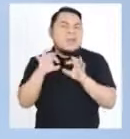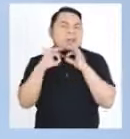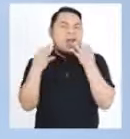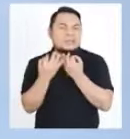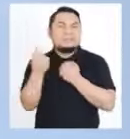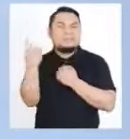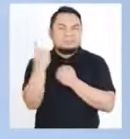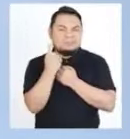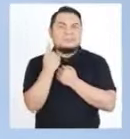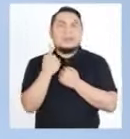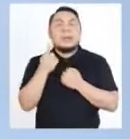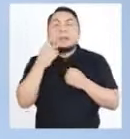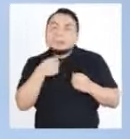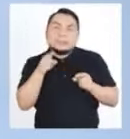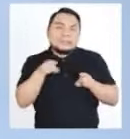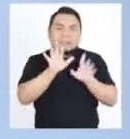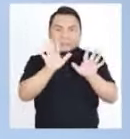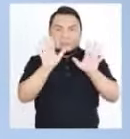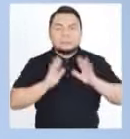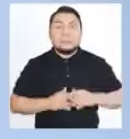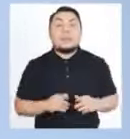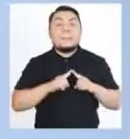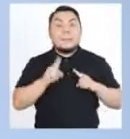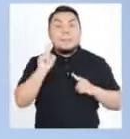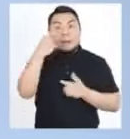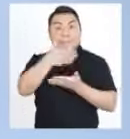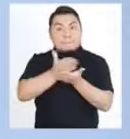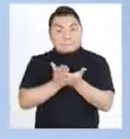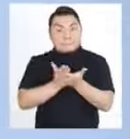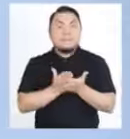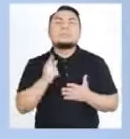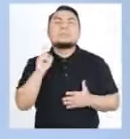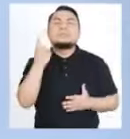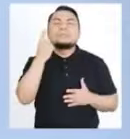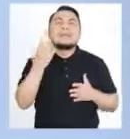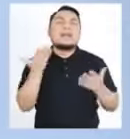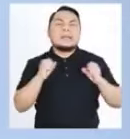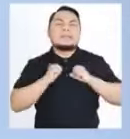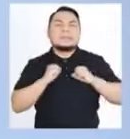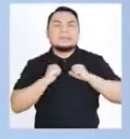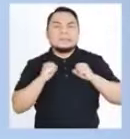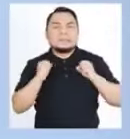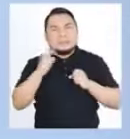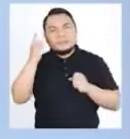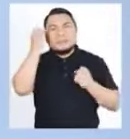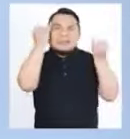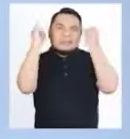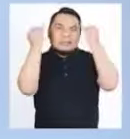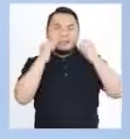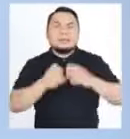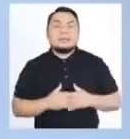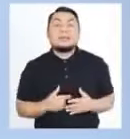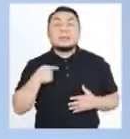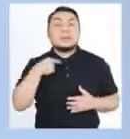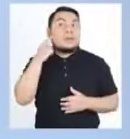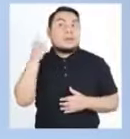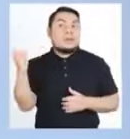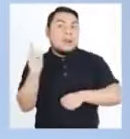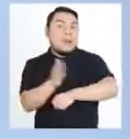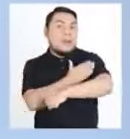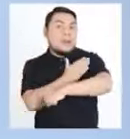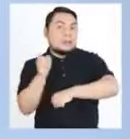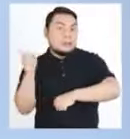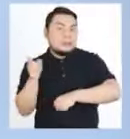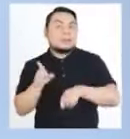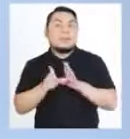casa, solo si gustan, pero no es necesario. Para esta primera parte vamos a hacer un pequeño ejercicio de improvisación. Voy a poner una